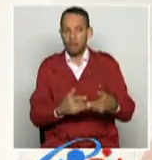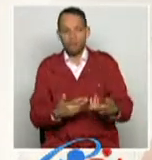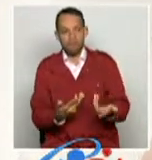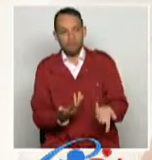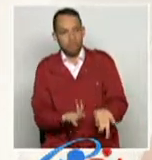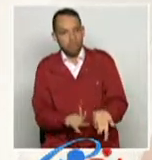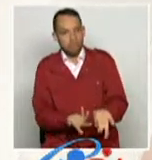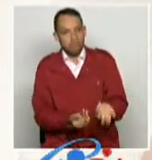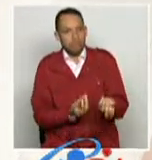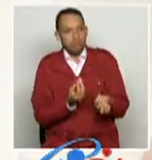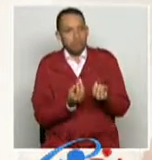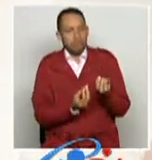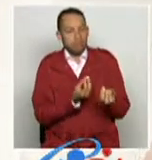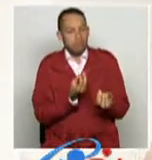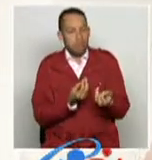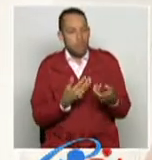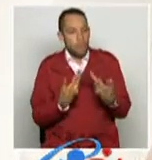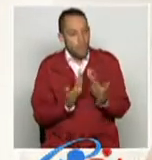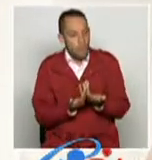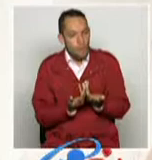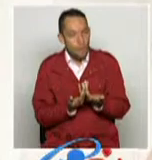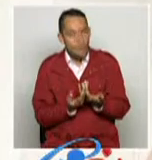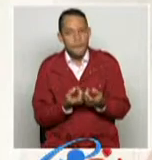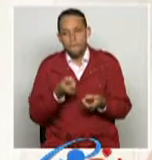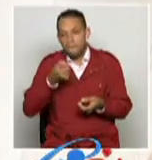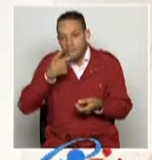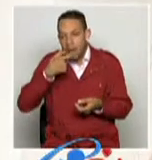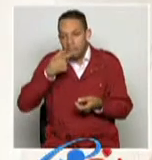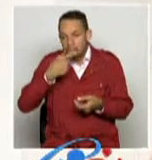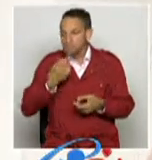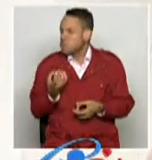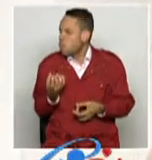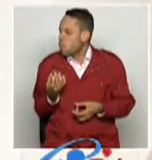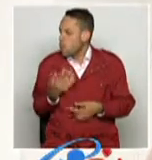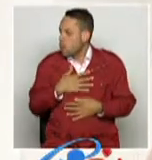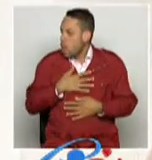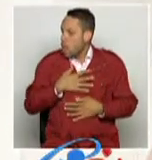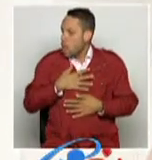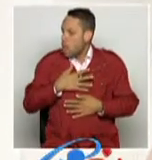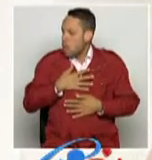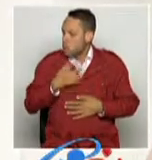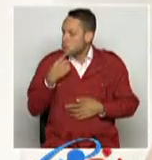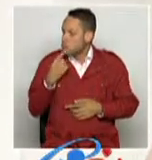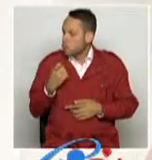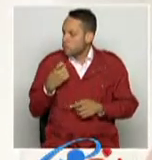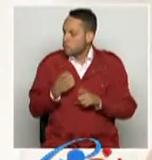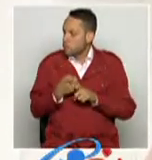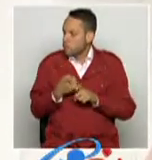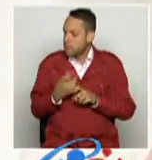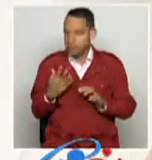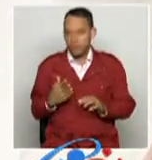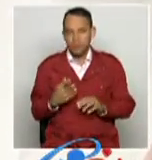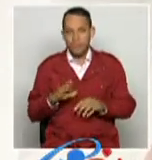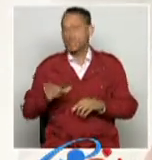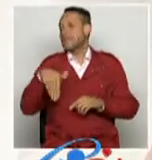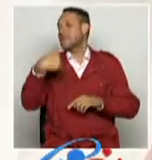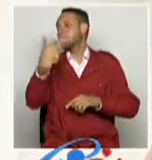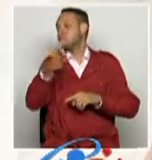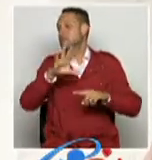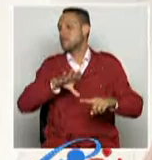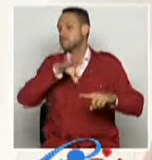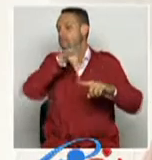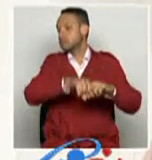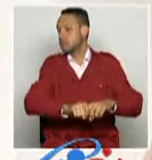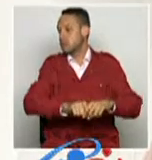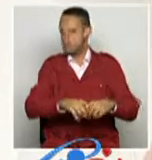entonces le dije yo que me mandara algún remediecito para el dolor. Entonces me dijo que pidiera una cita con un